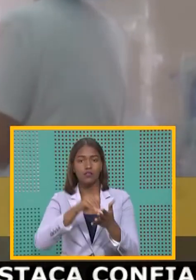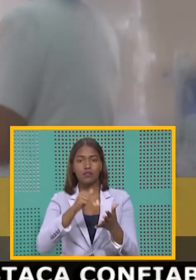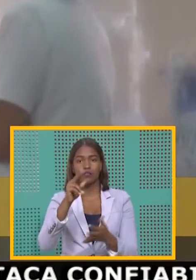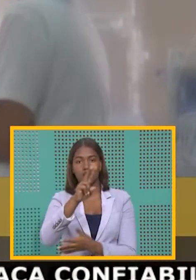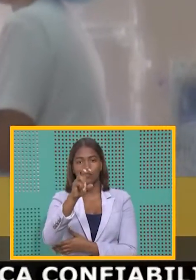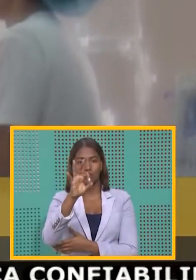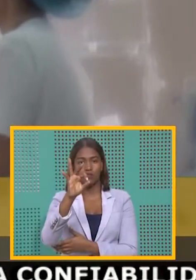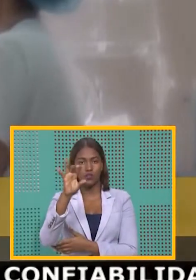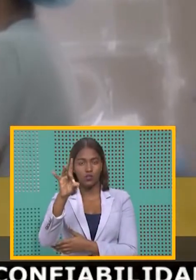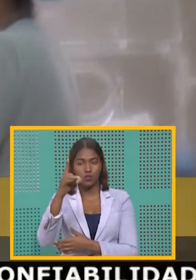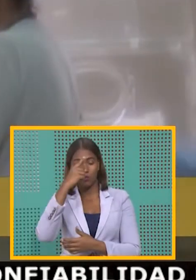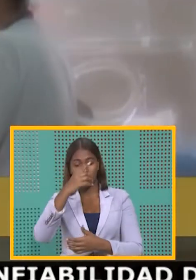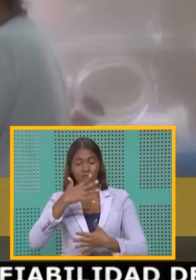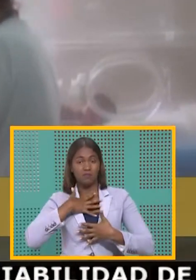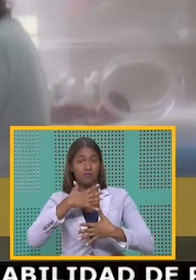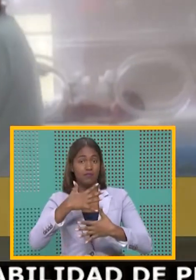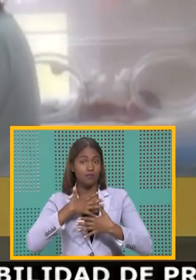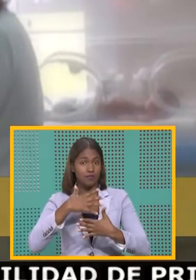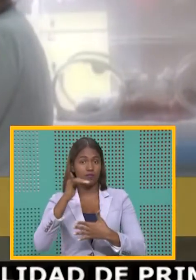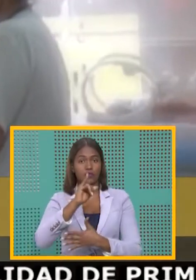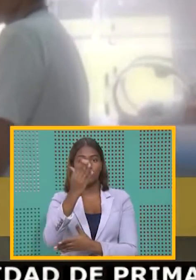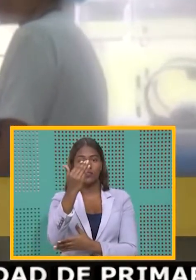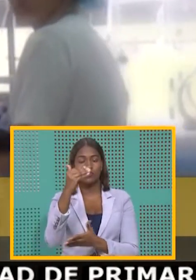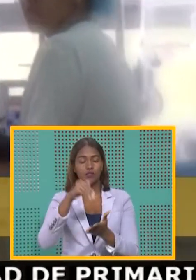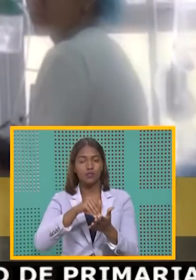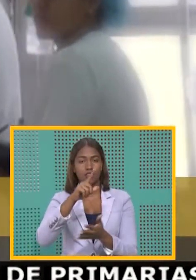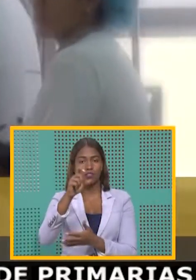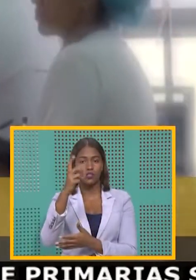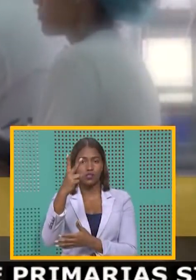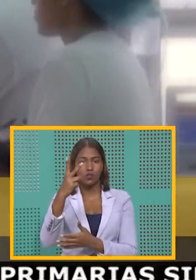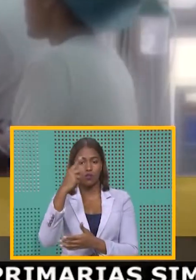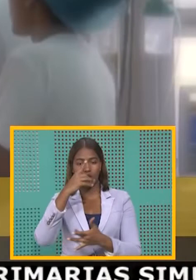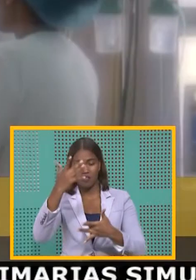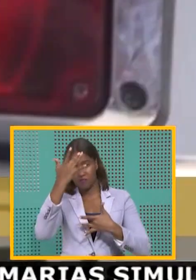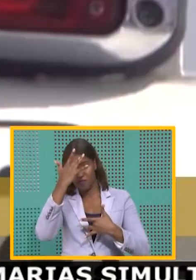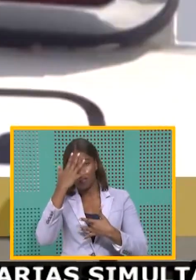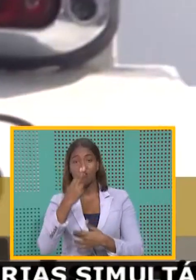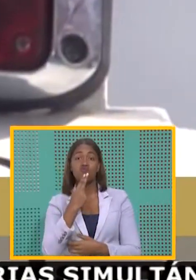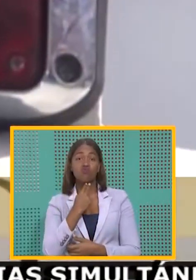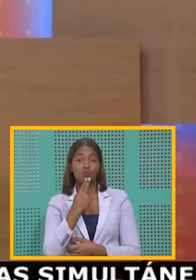69.298 eventos respiratorios y 15.102 crisis diabéticas.